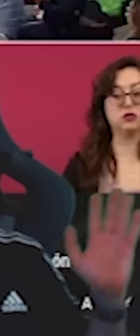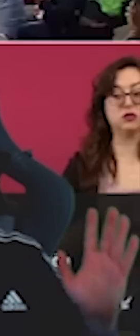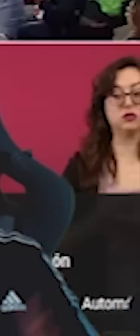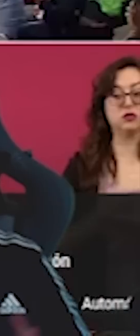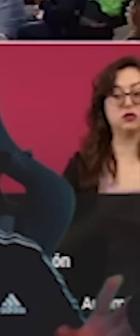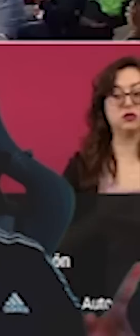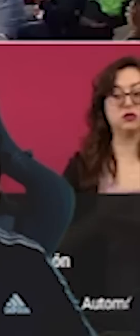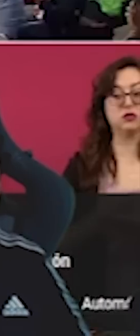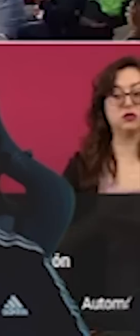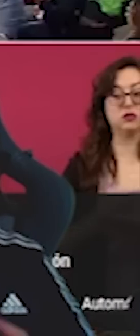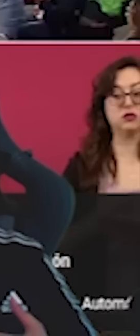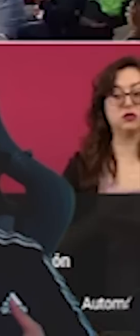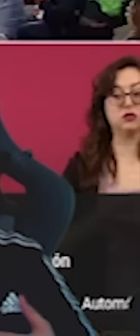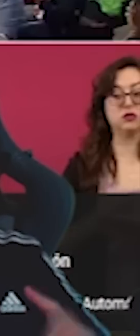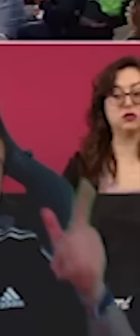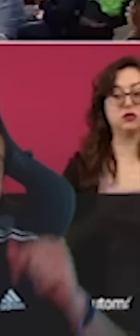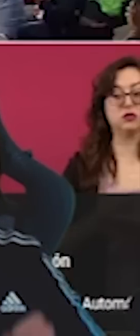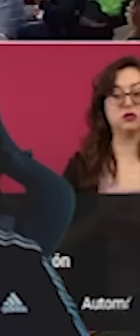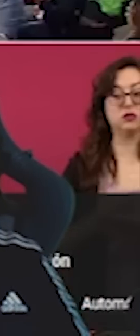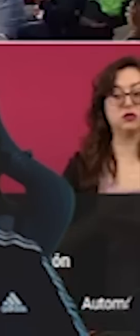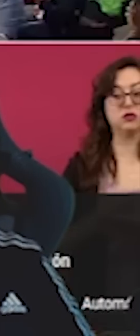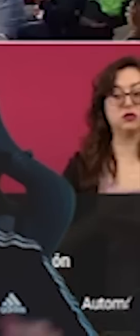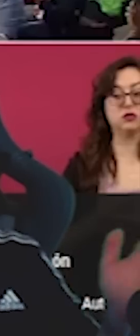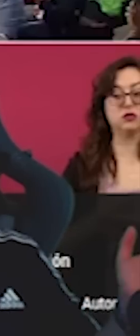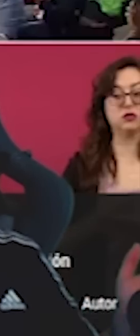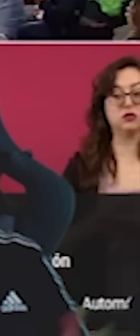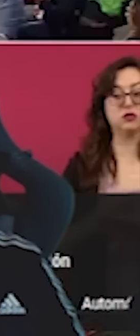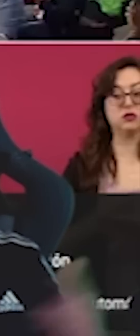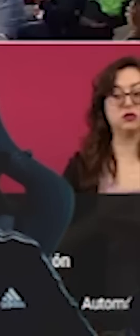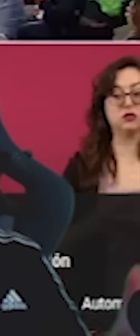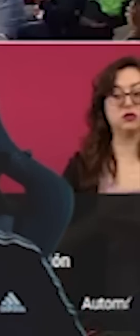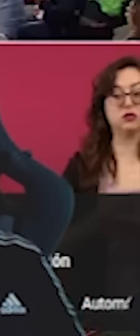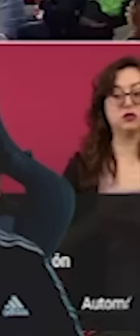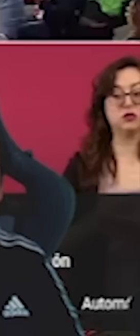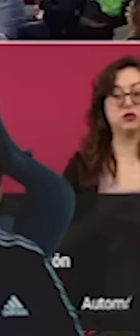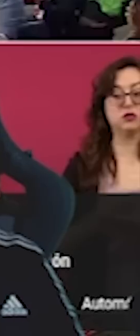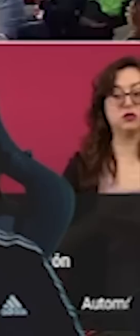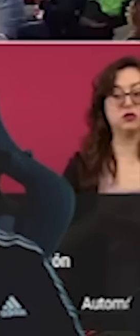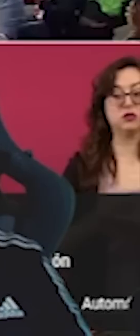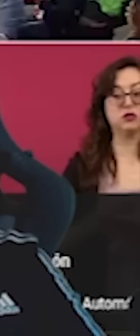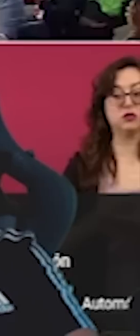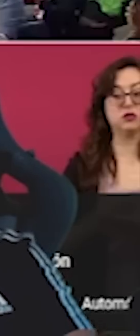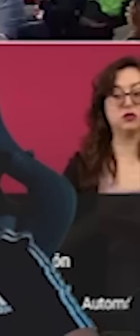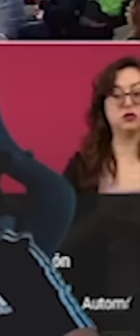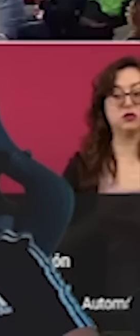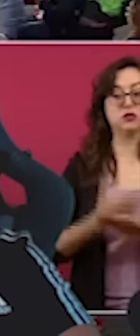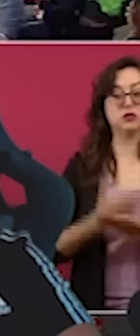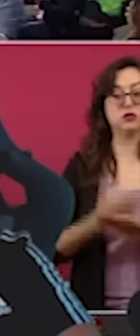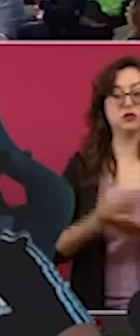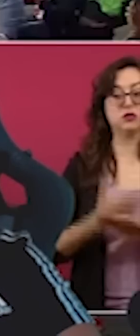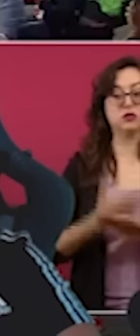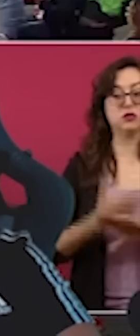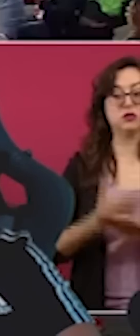sí, que Xochitl Gálvez y Lili Téllez y Kenia López Rabadán no vieron ni de dónde les llegaron los guamazos. Veamos el